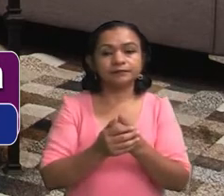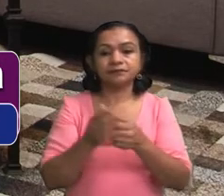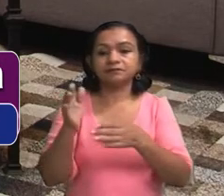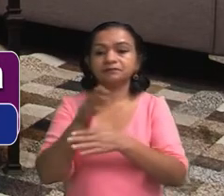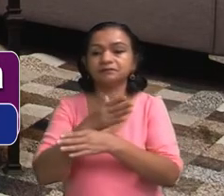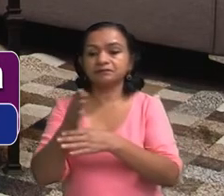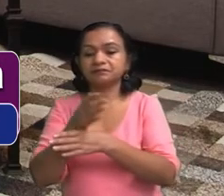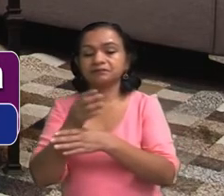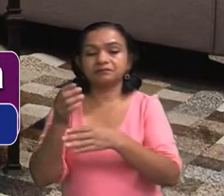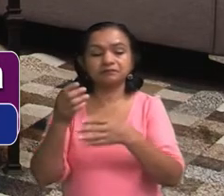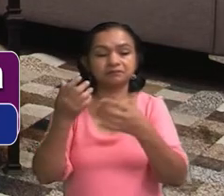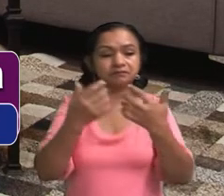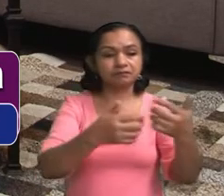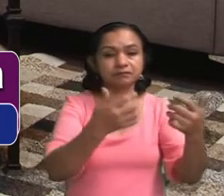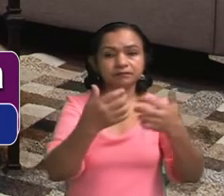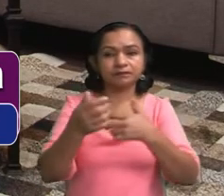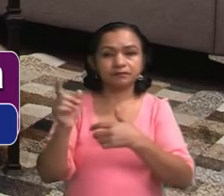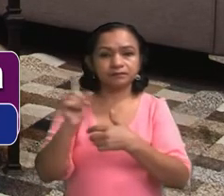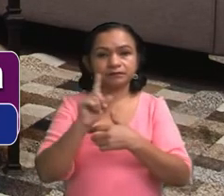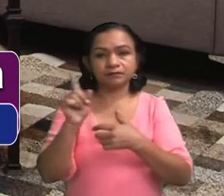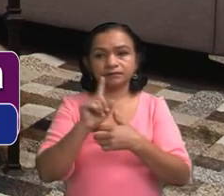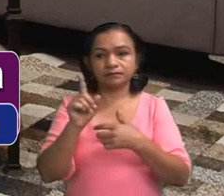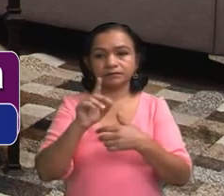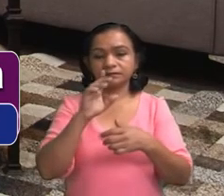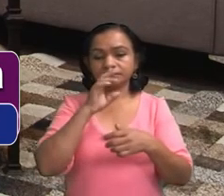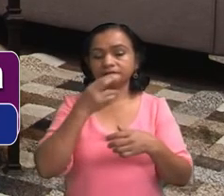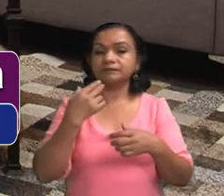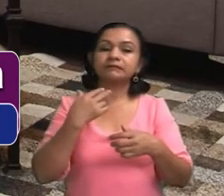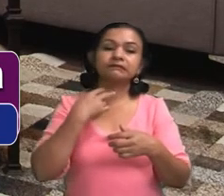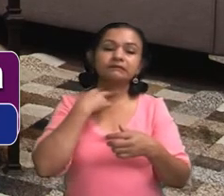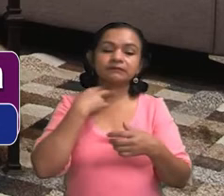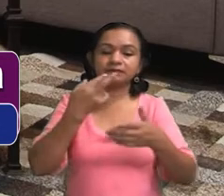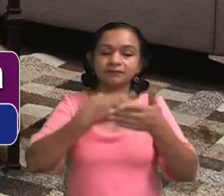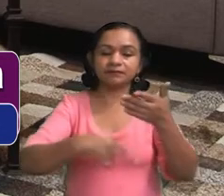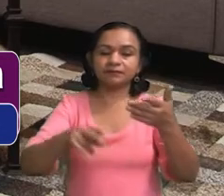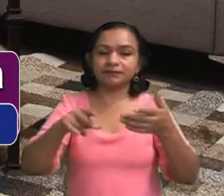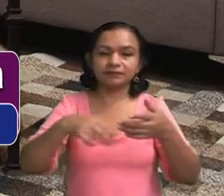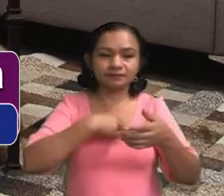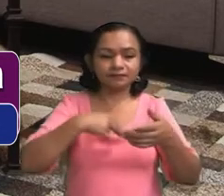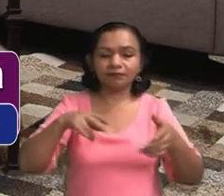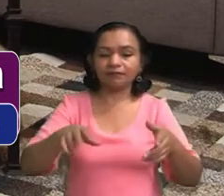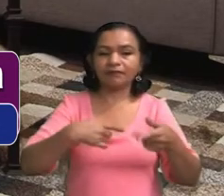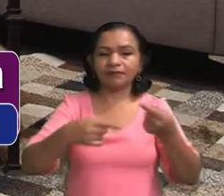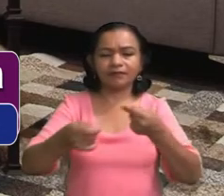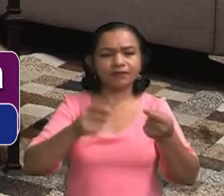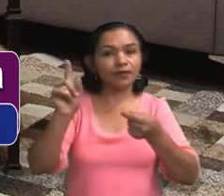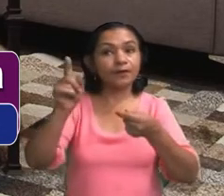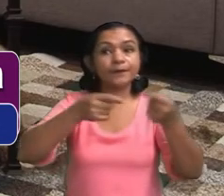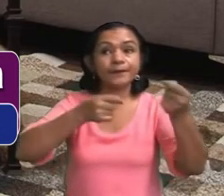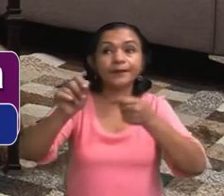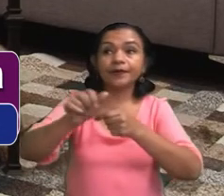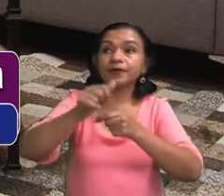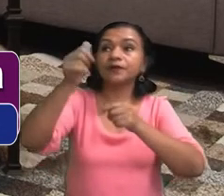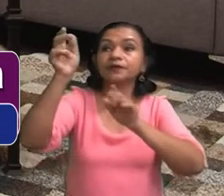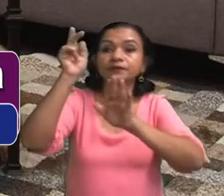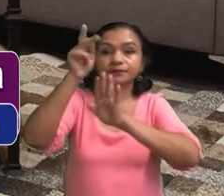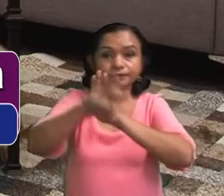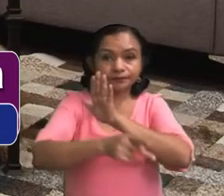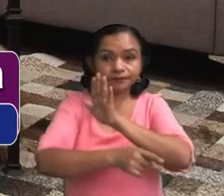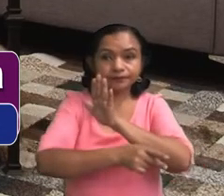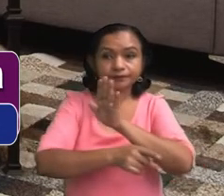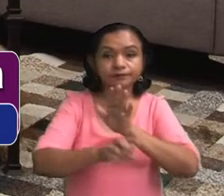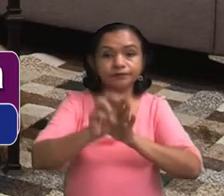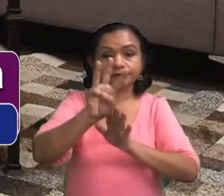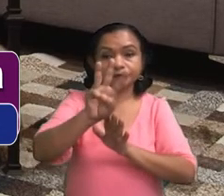que entre nosotros, no es para hacer morongas, ¿verdad? Es para exportar. Entonces viene ese mexicano, como te decía, se mete a la